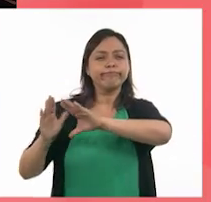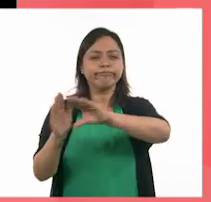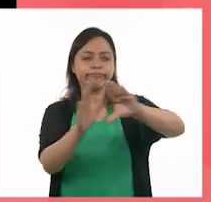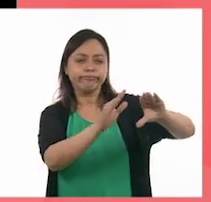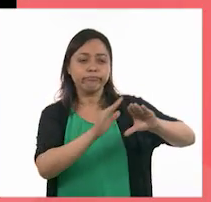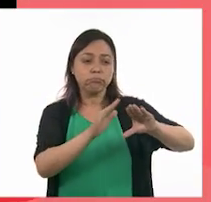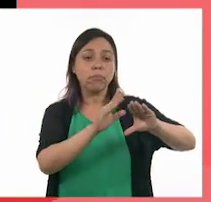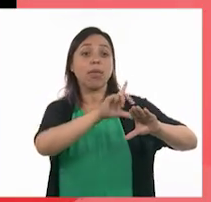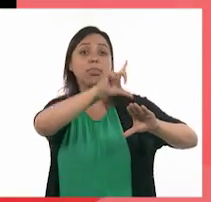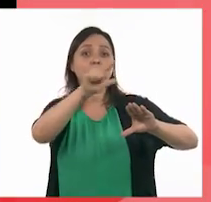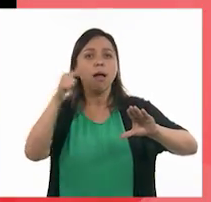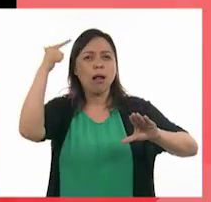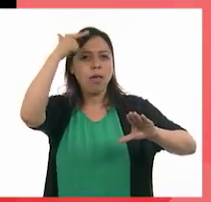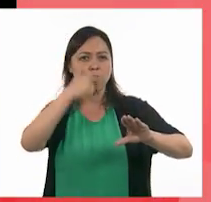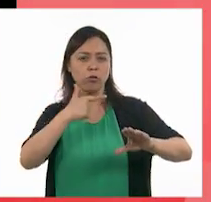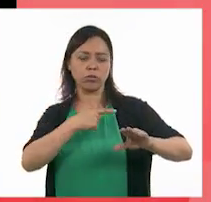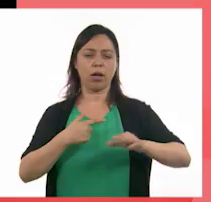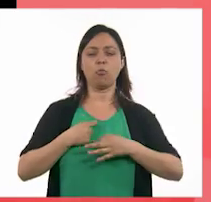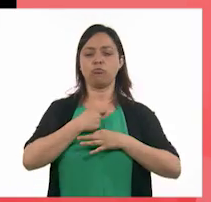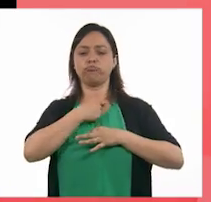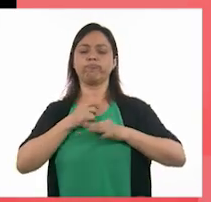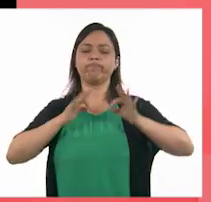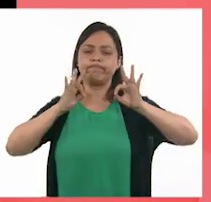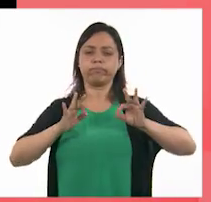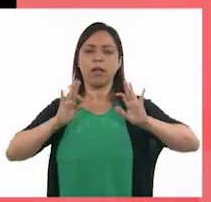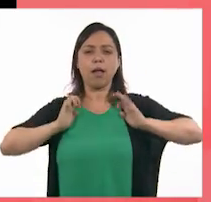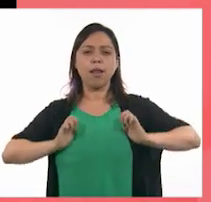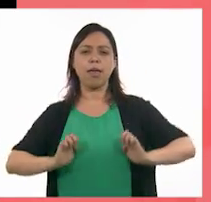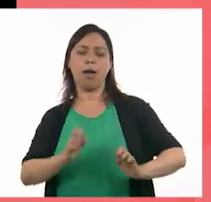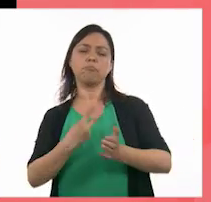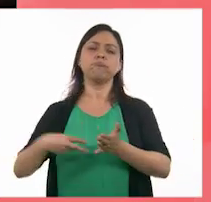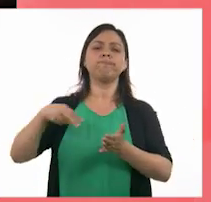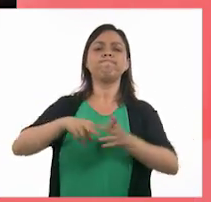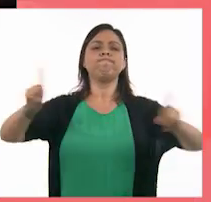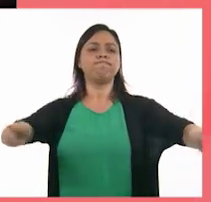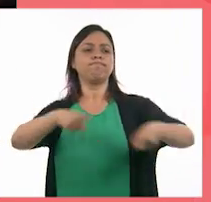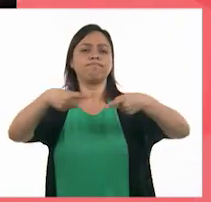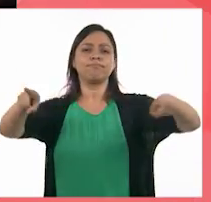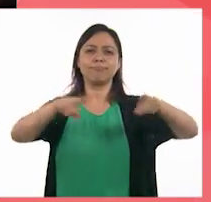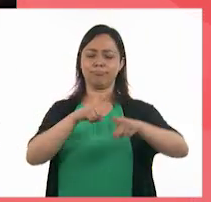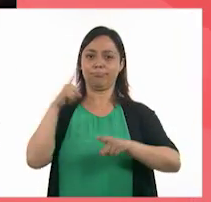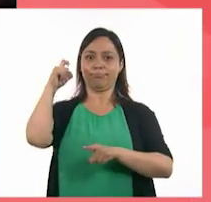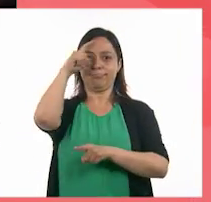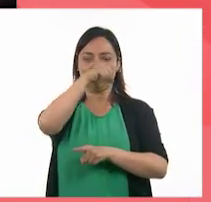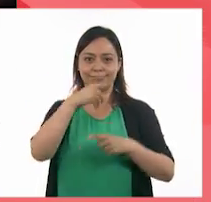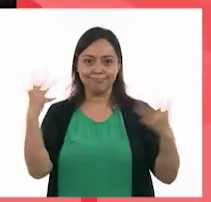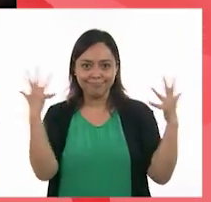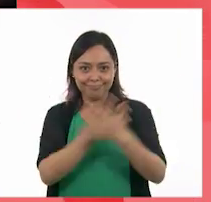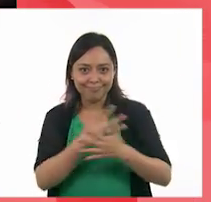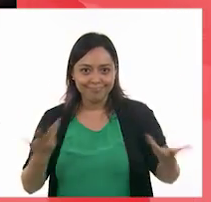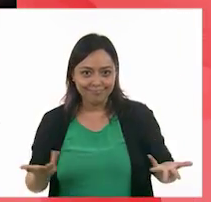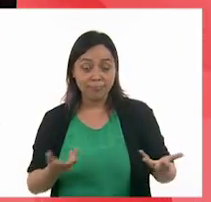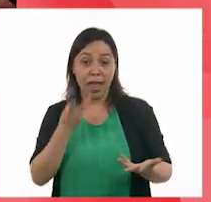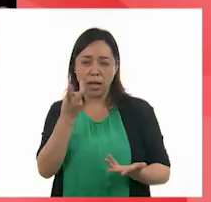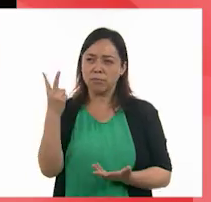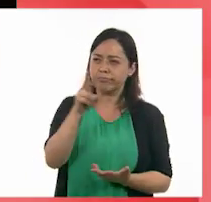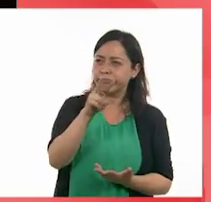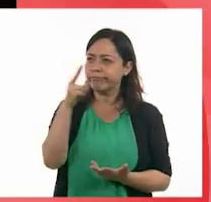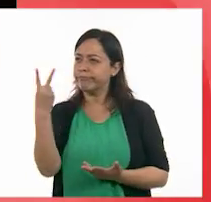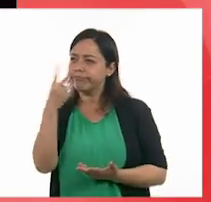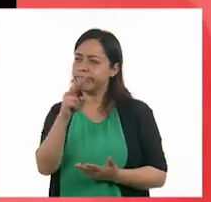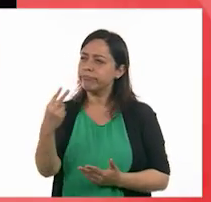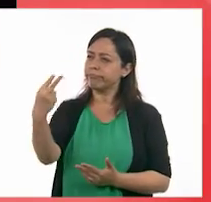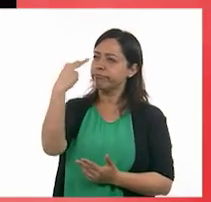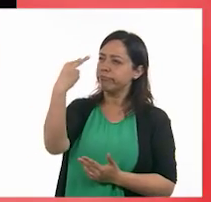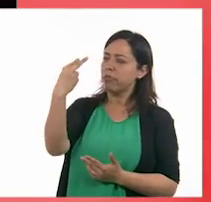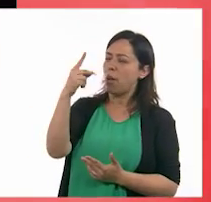en la noche lo ve de frac en el teatro dando un concierto dificilísimo. Y creo que esa posibilidad de ver un role model, de tener un